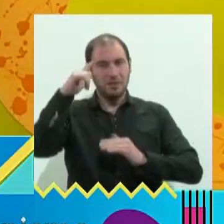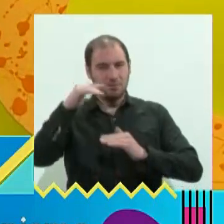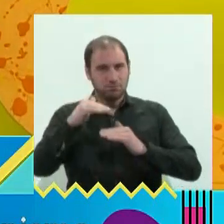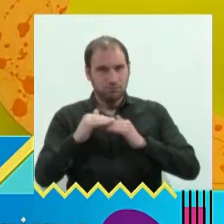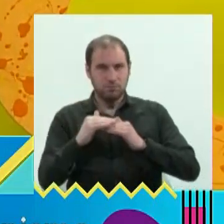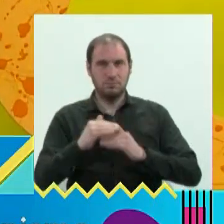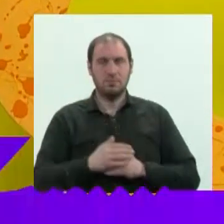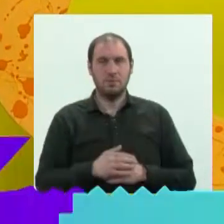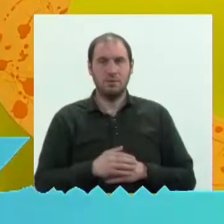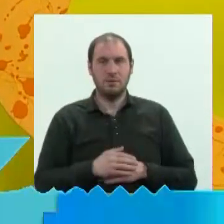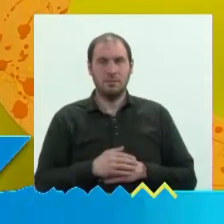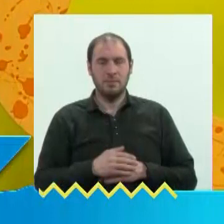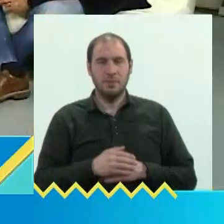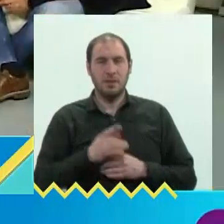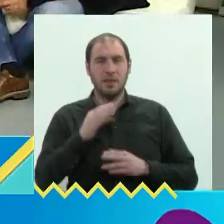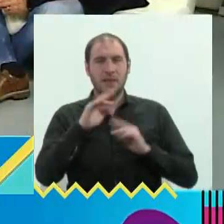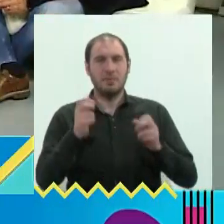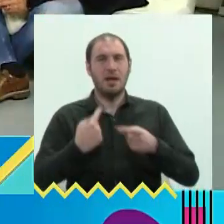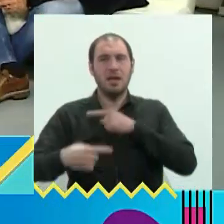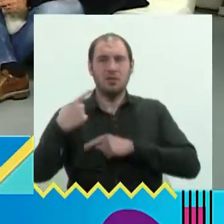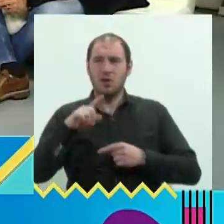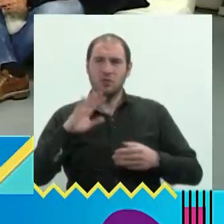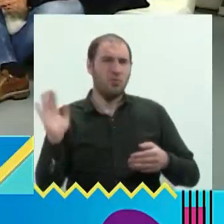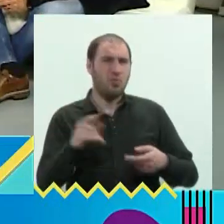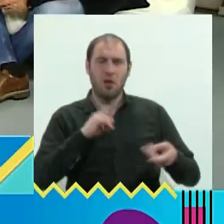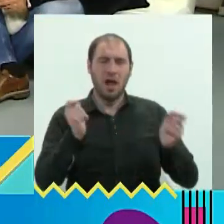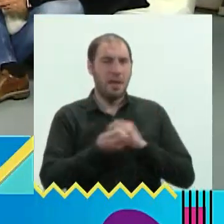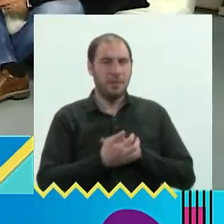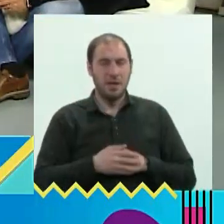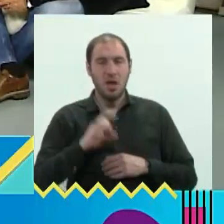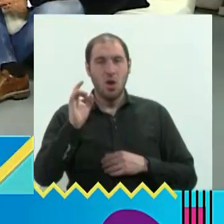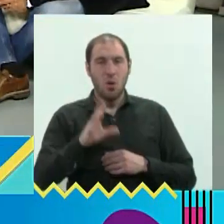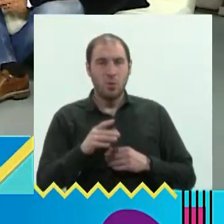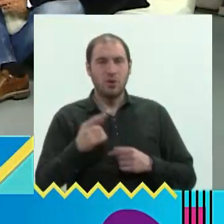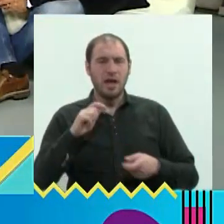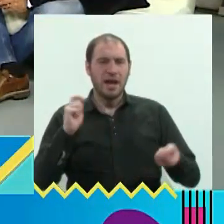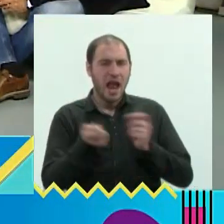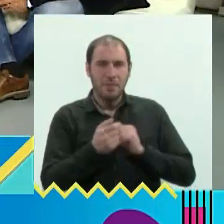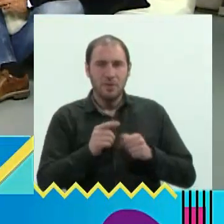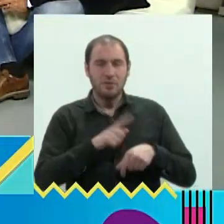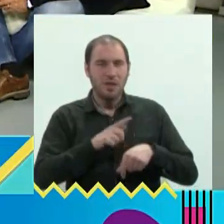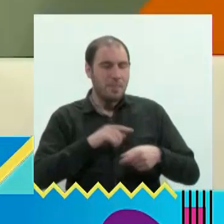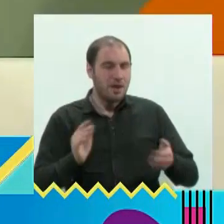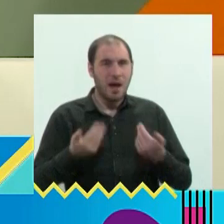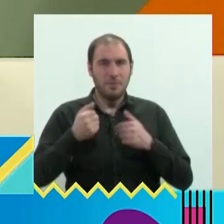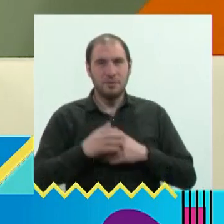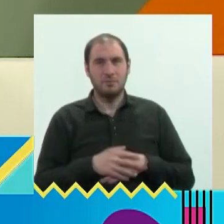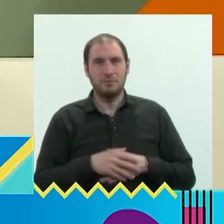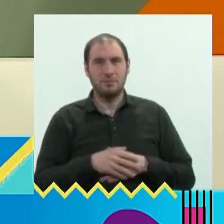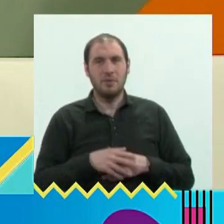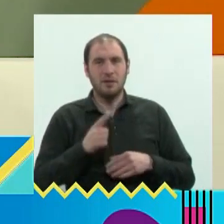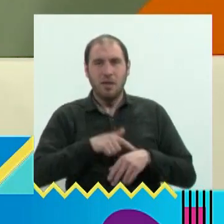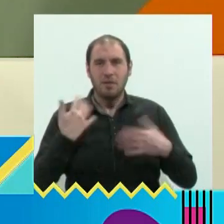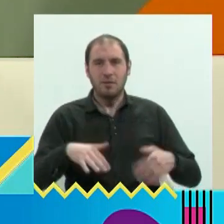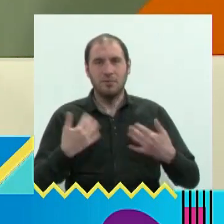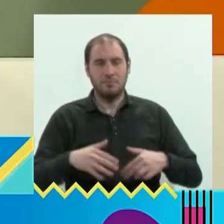¿eh? Pero fíjate que a lo largo de la historia todo cambia, todo ha cambiado, solo que la rapidez del cambio es cada vez más